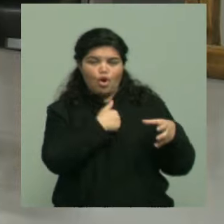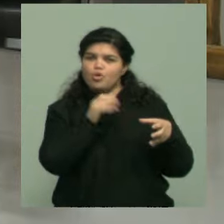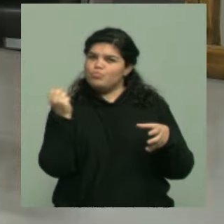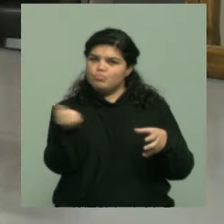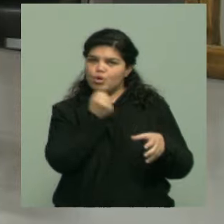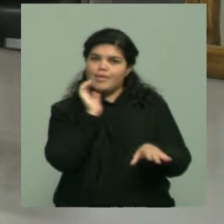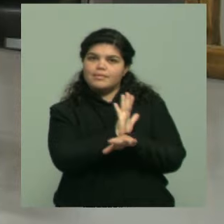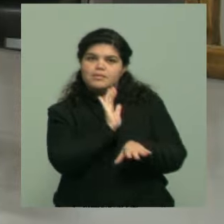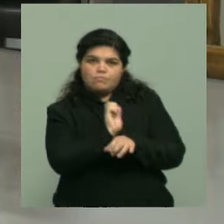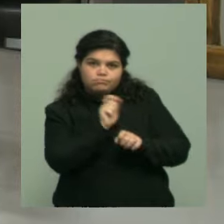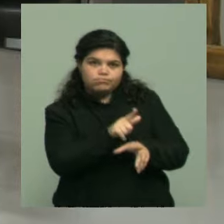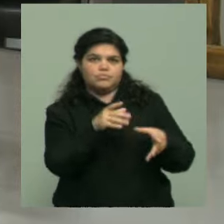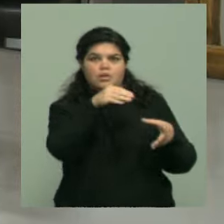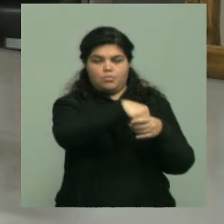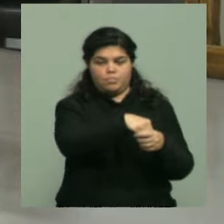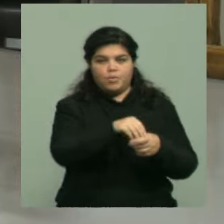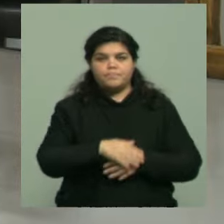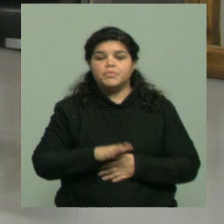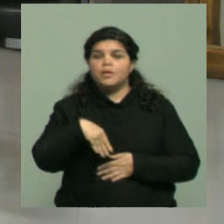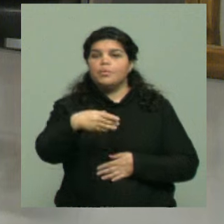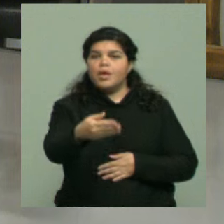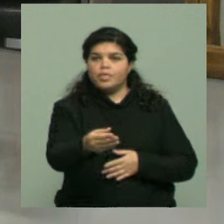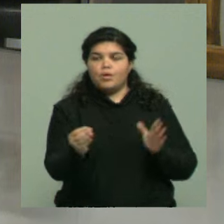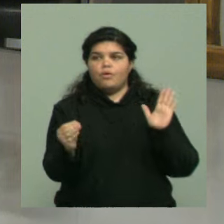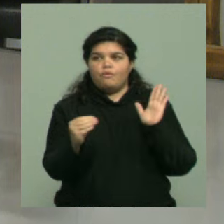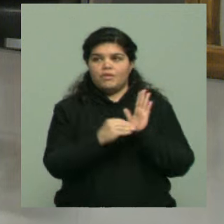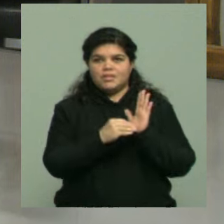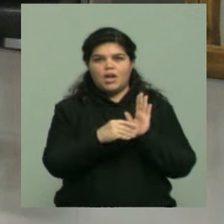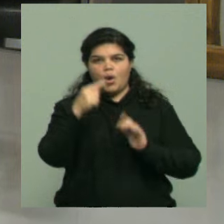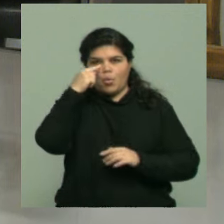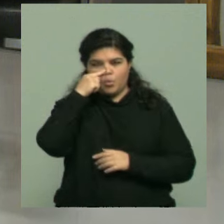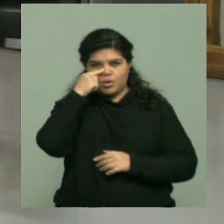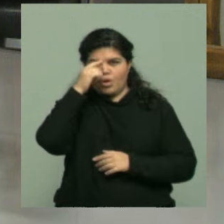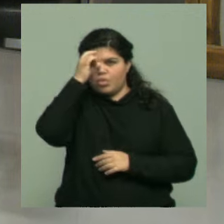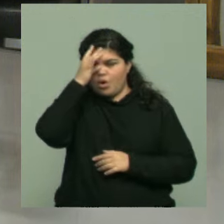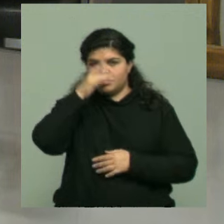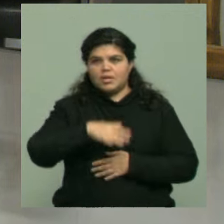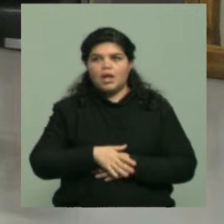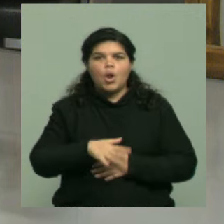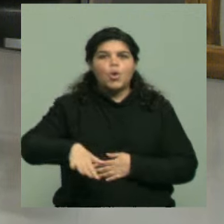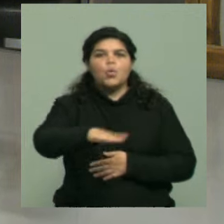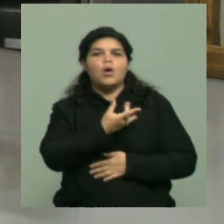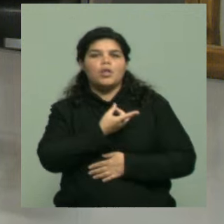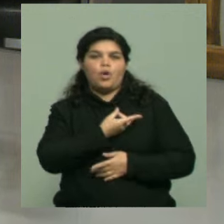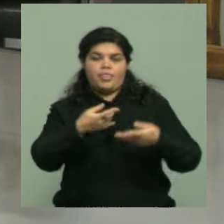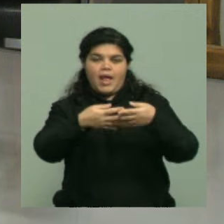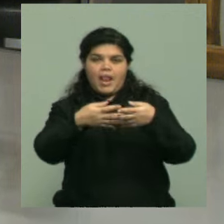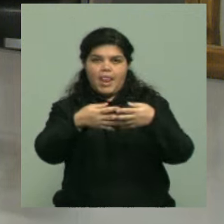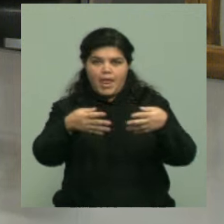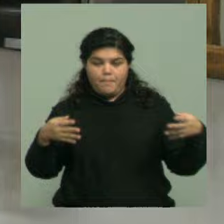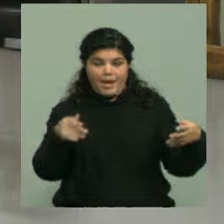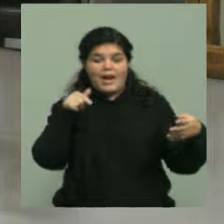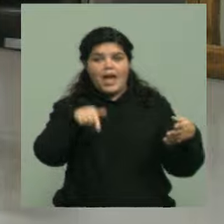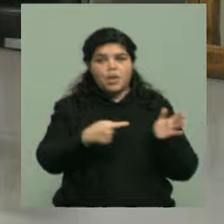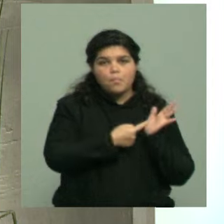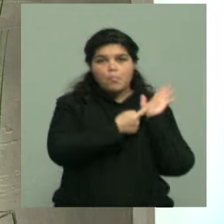definirlo. Ellos el 12 de junio, domingo 12 de junio, en el Le Parc, van a hacer la muestra Gracias por